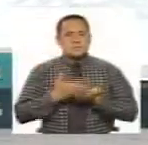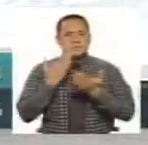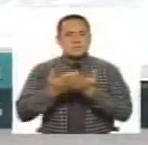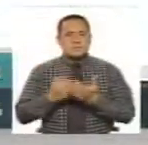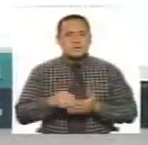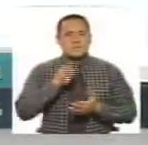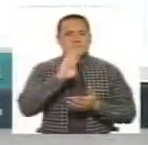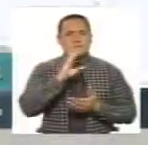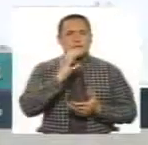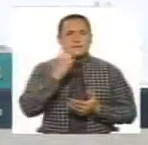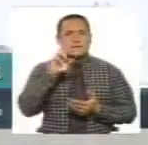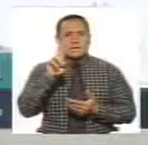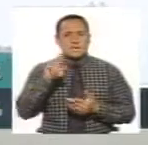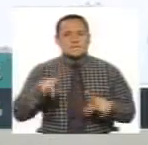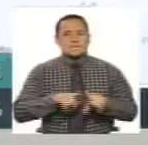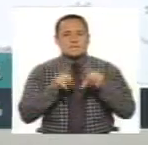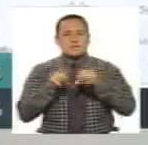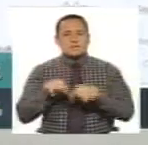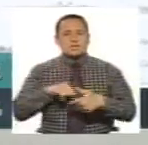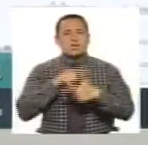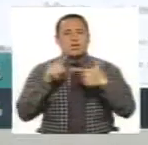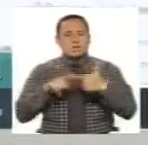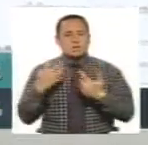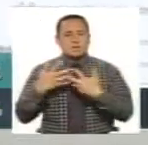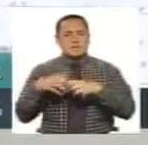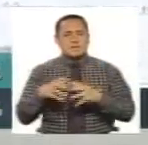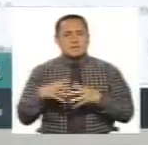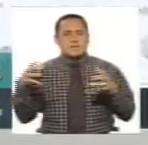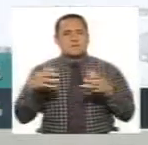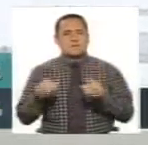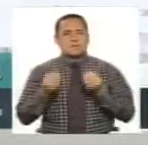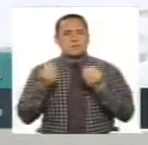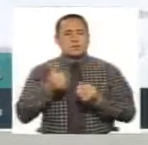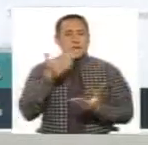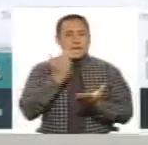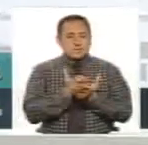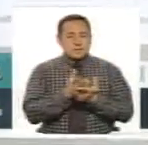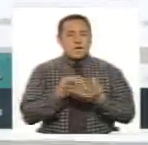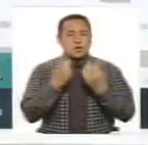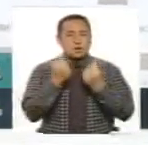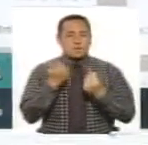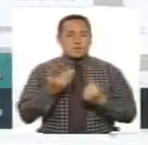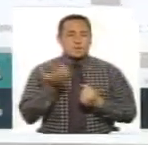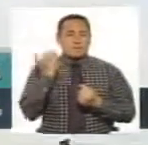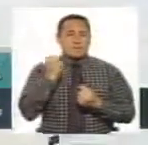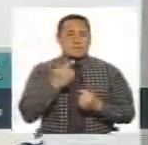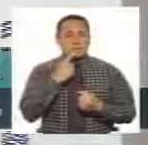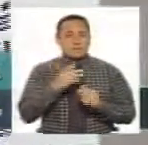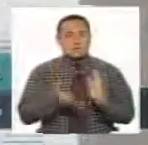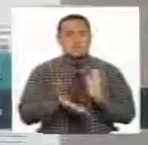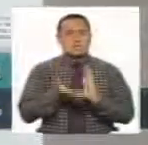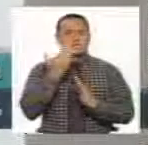el BCR y Reuters, pues según cifras del INEI, en abril la economía peruana creció un